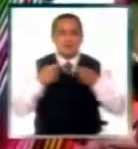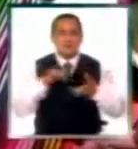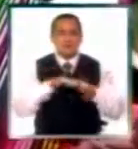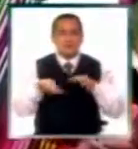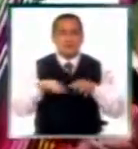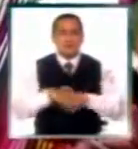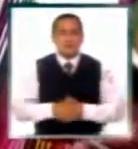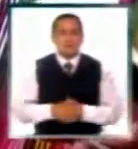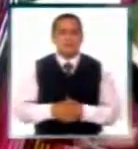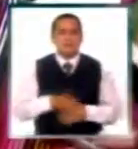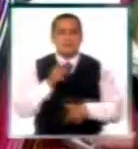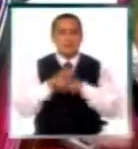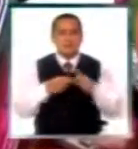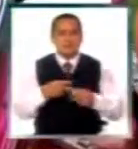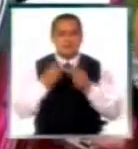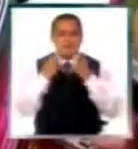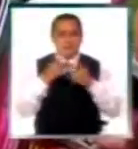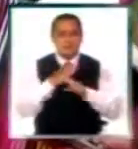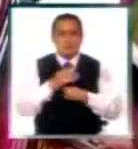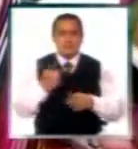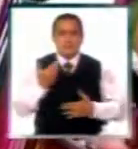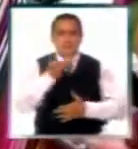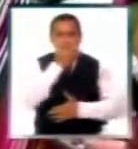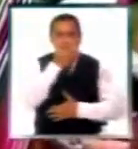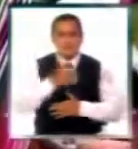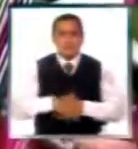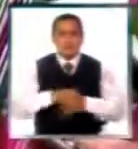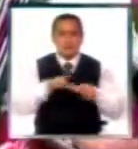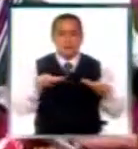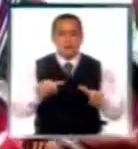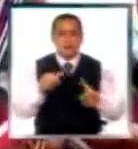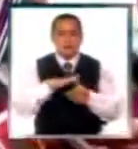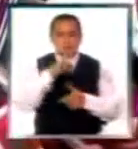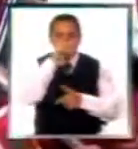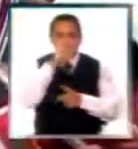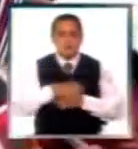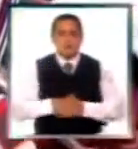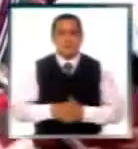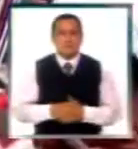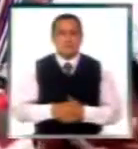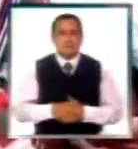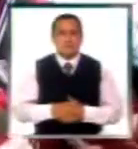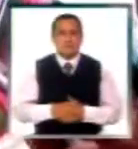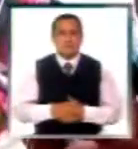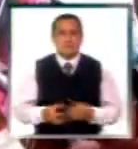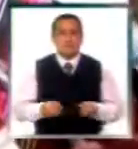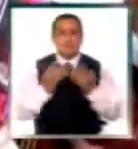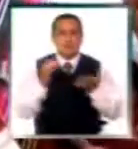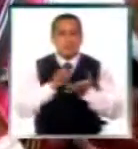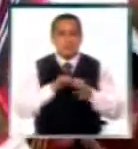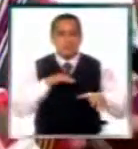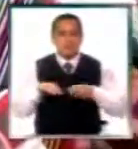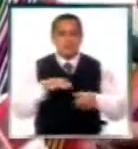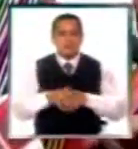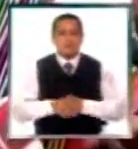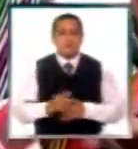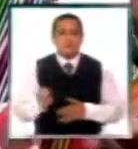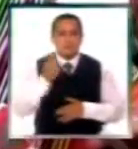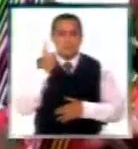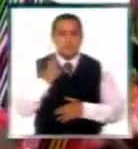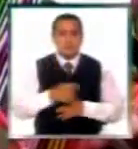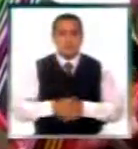tomando para hacer frente a este secuestro en Echerate? Bueno, lo que hemos hecho es,